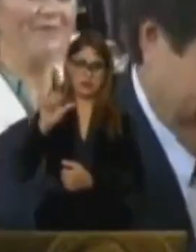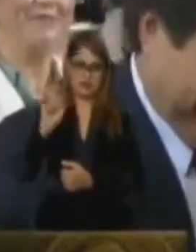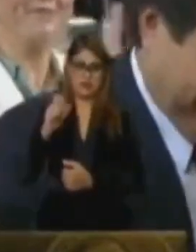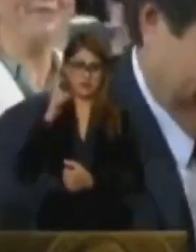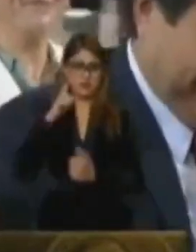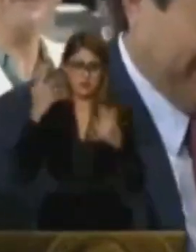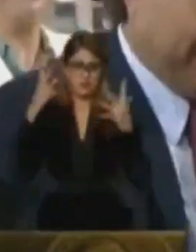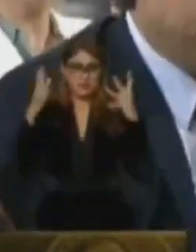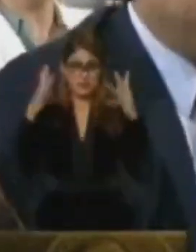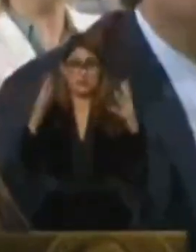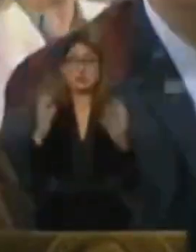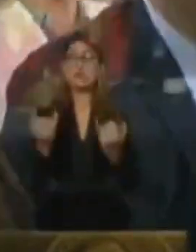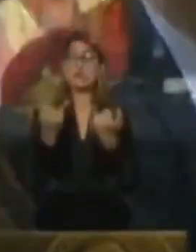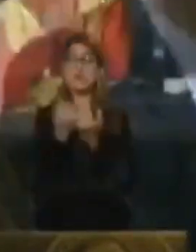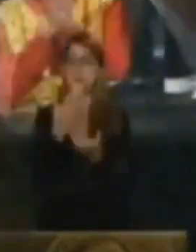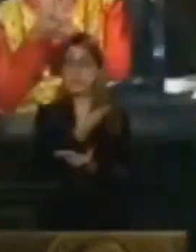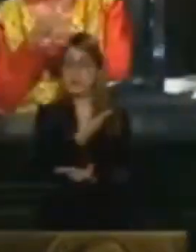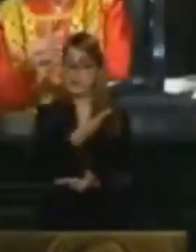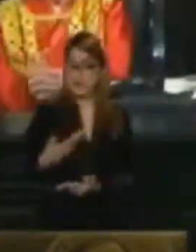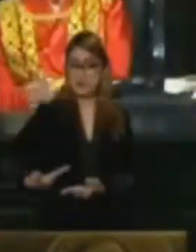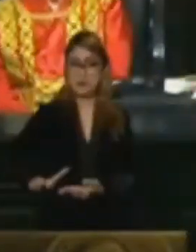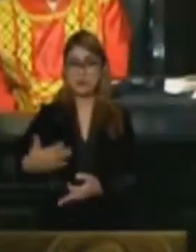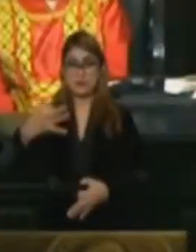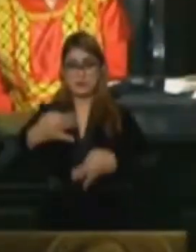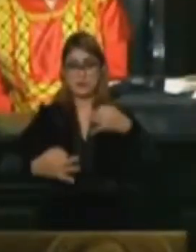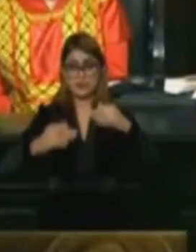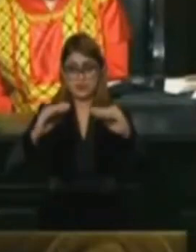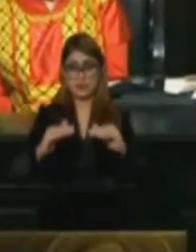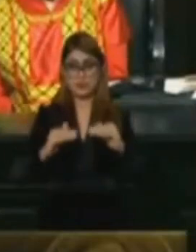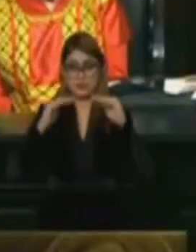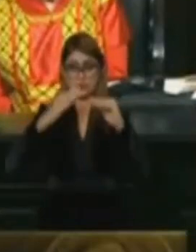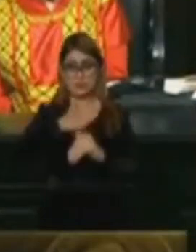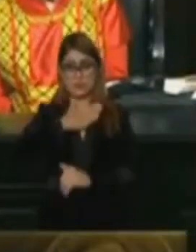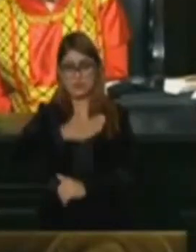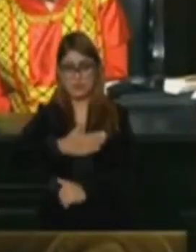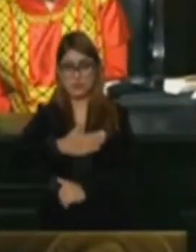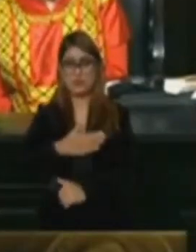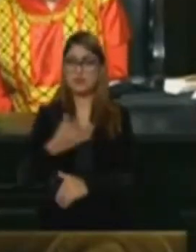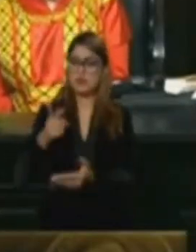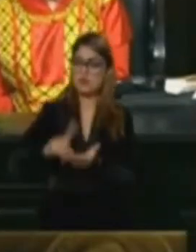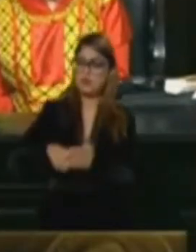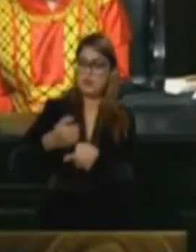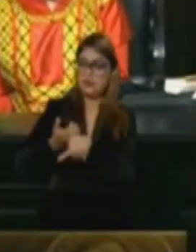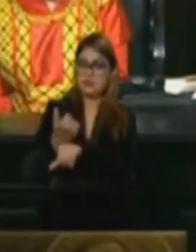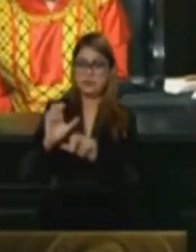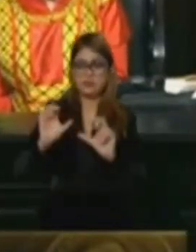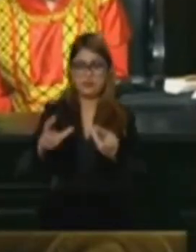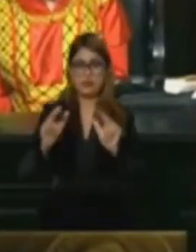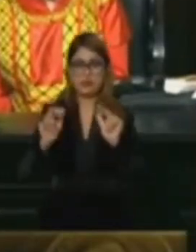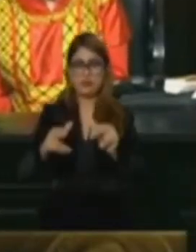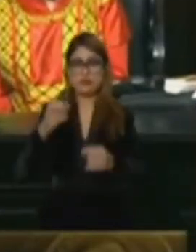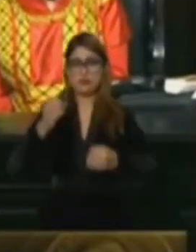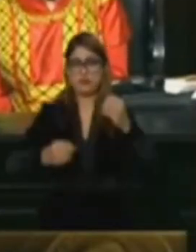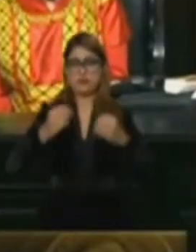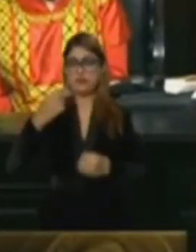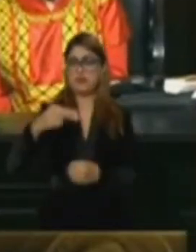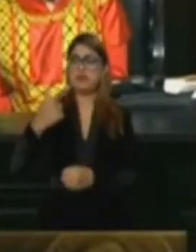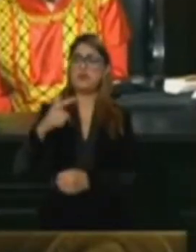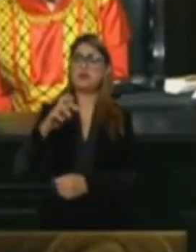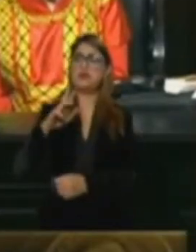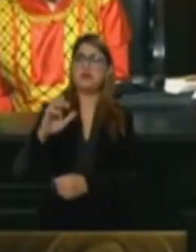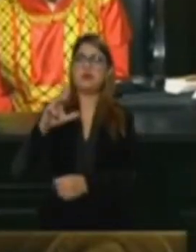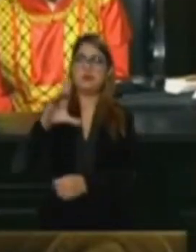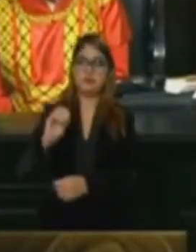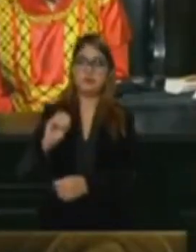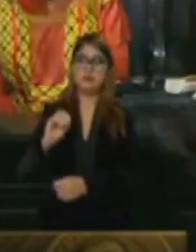al presidente del Tribunal Superior de Justicia del Estado de Chiapas, magistrado Guillermo